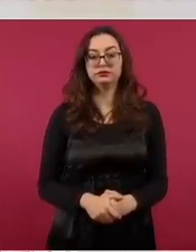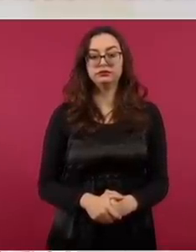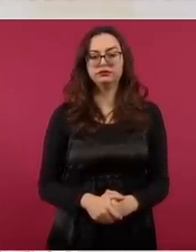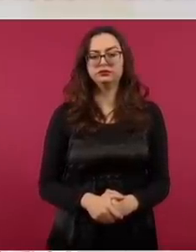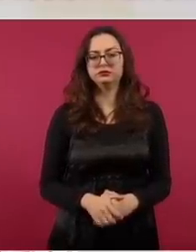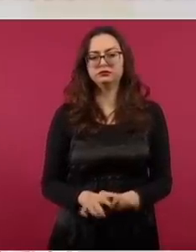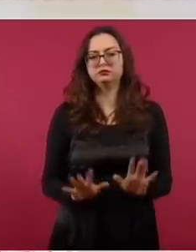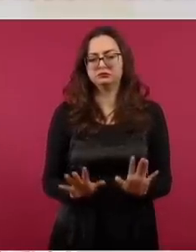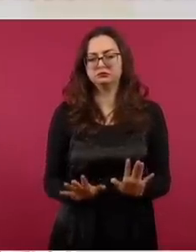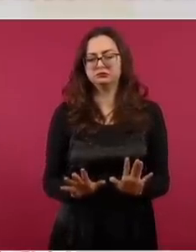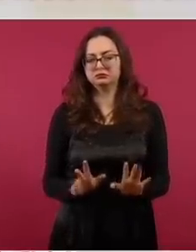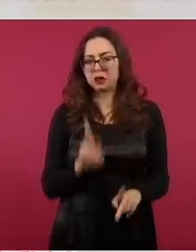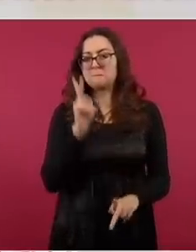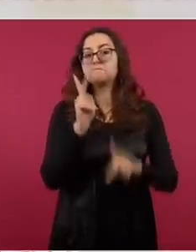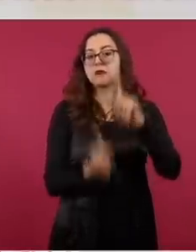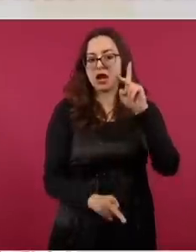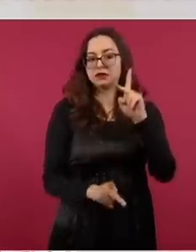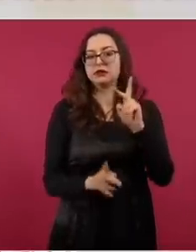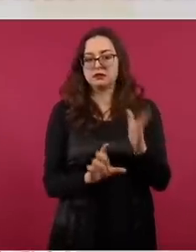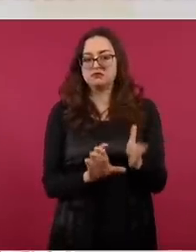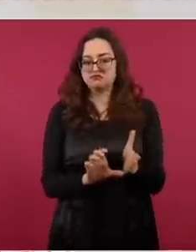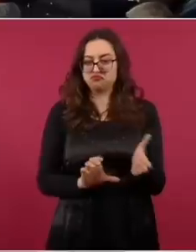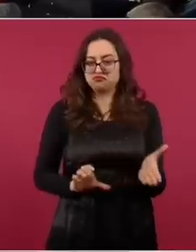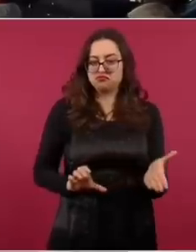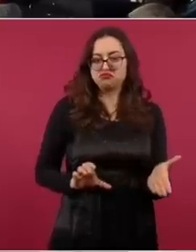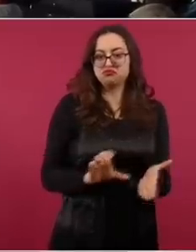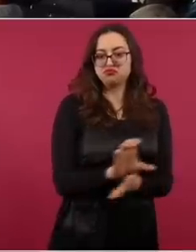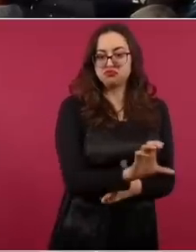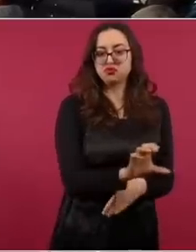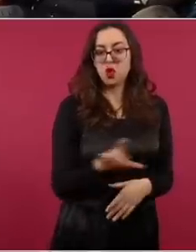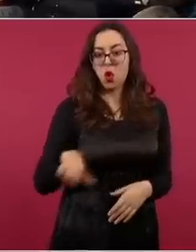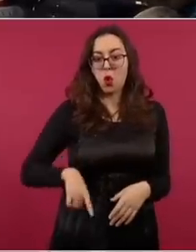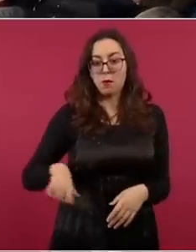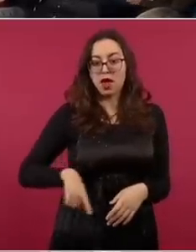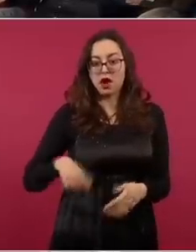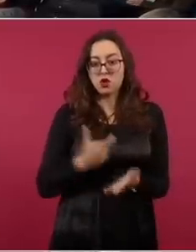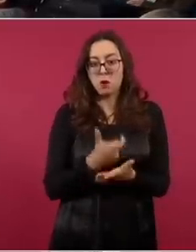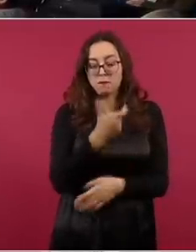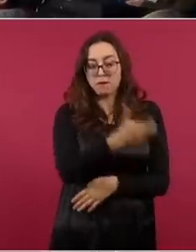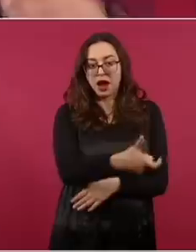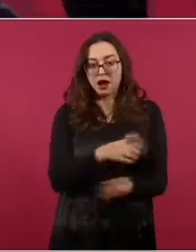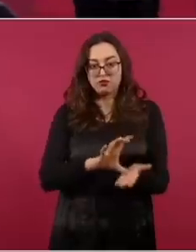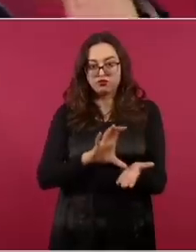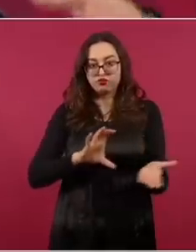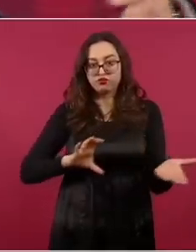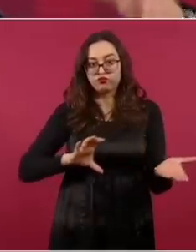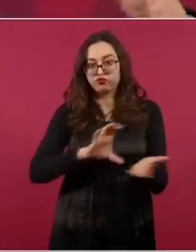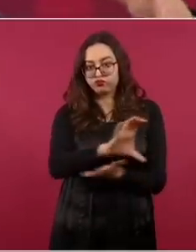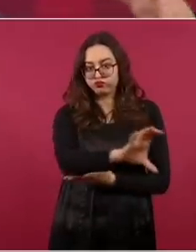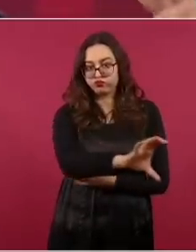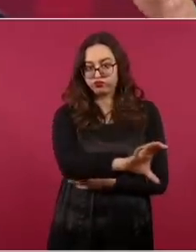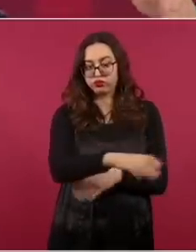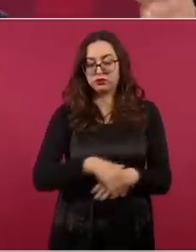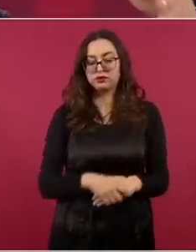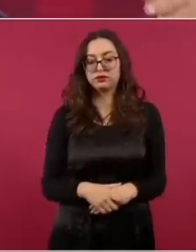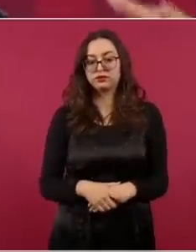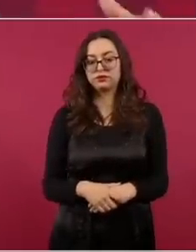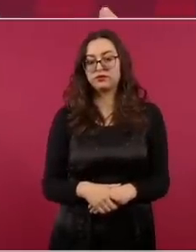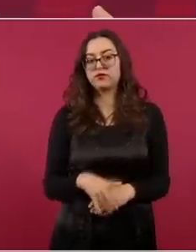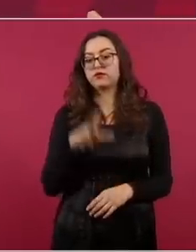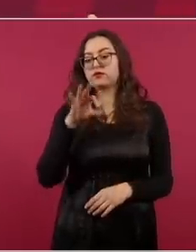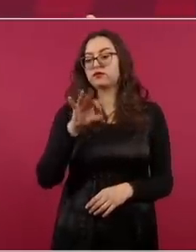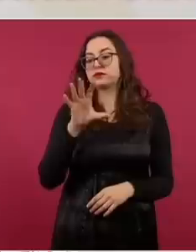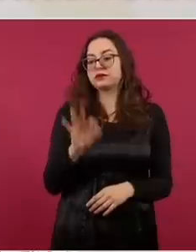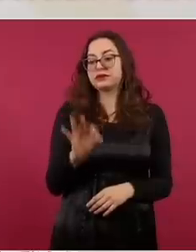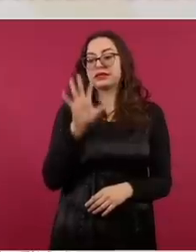complementario de accesorio no son los cuarenta y cinco mil millones de